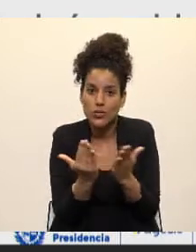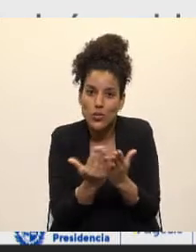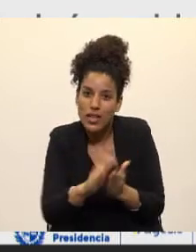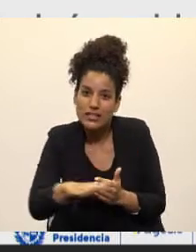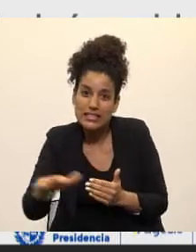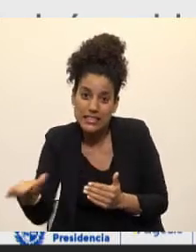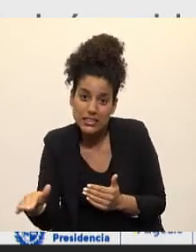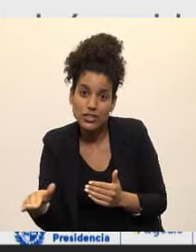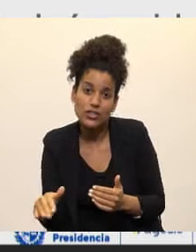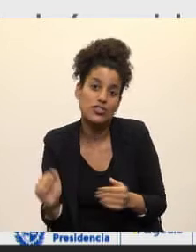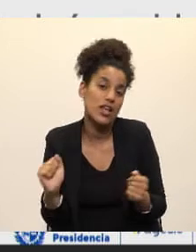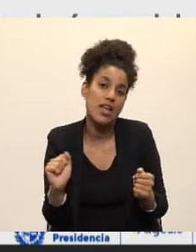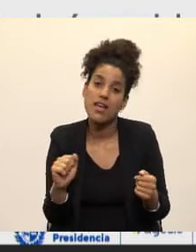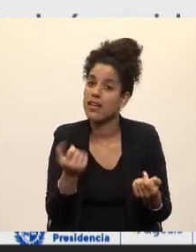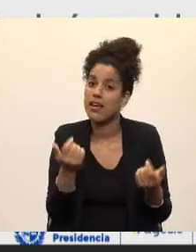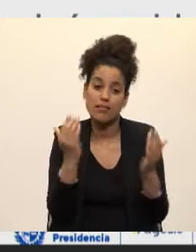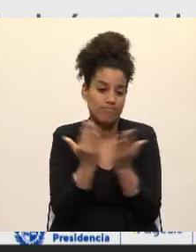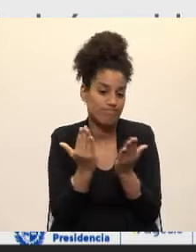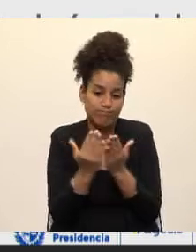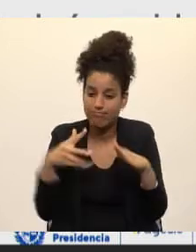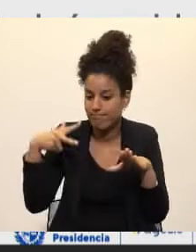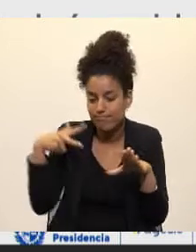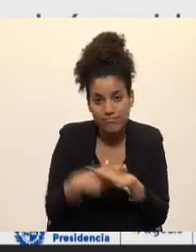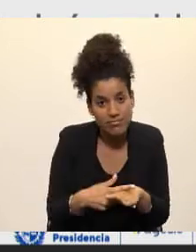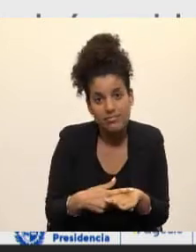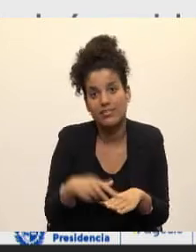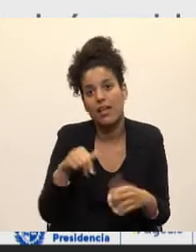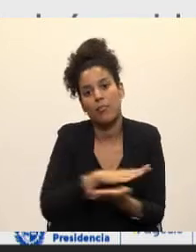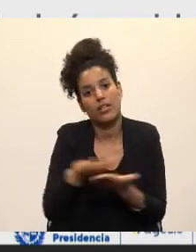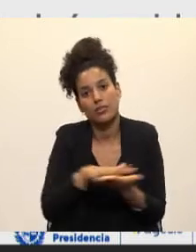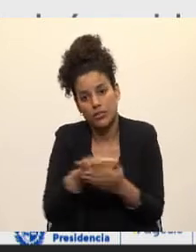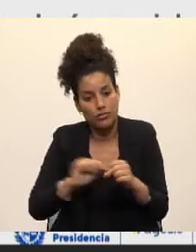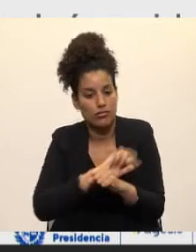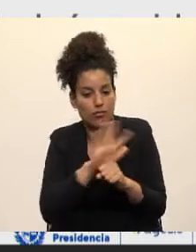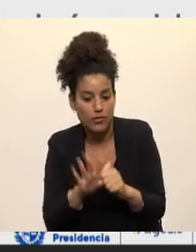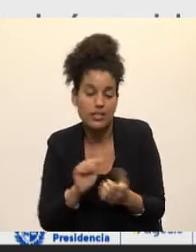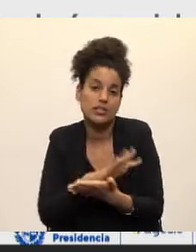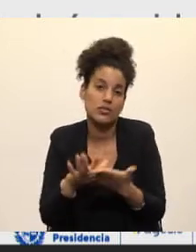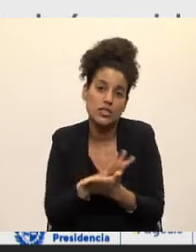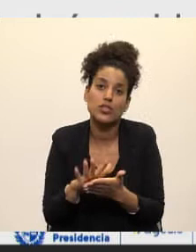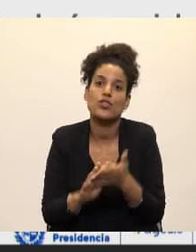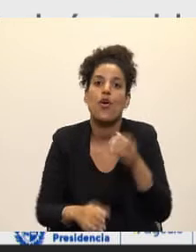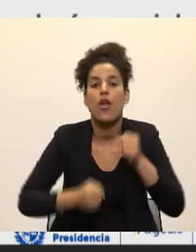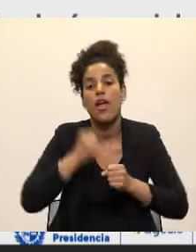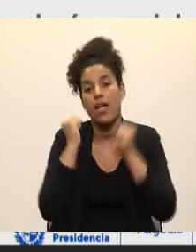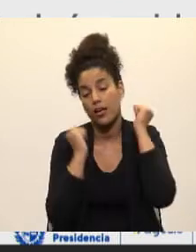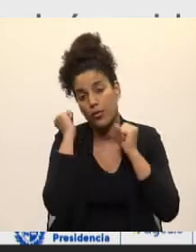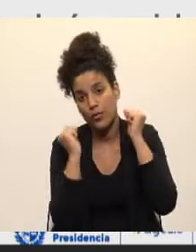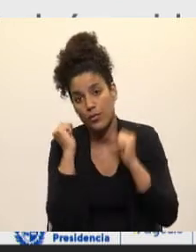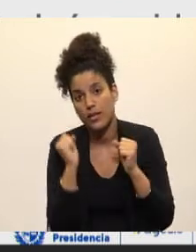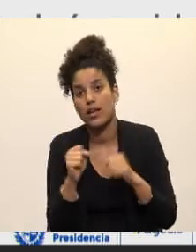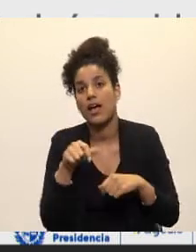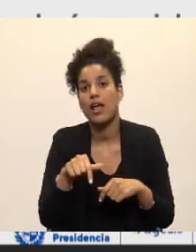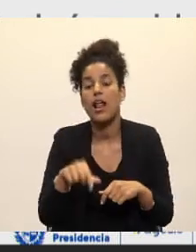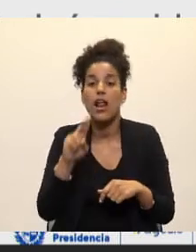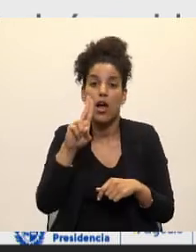han abandonado por la pandemia, por la situación económica, los sistemas educativos. La UNESCO el año